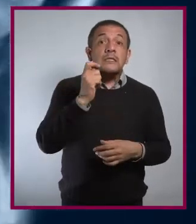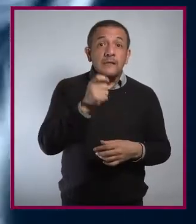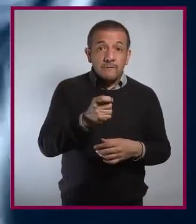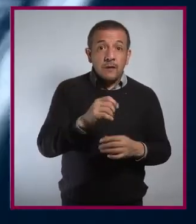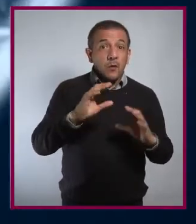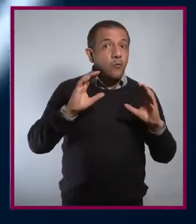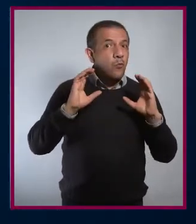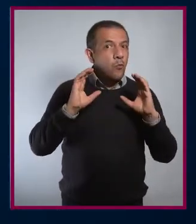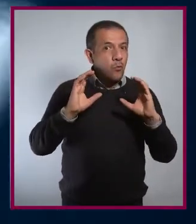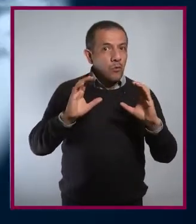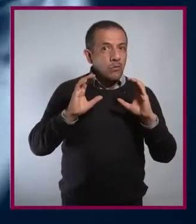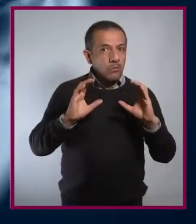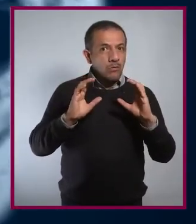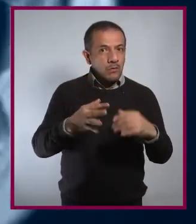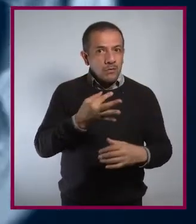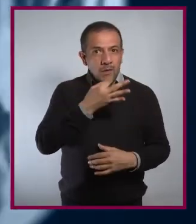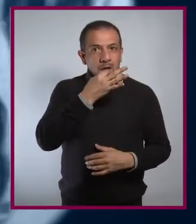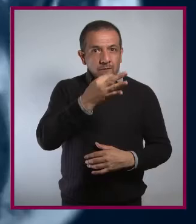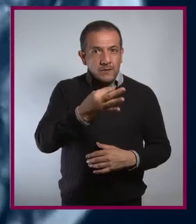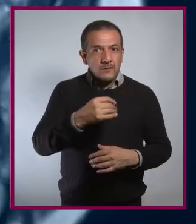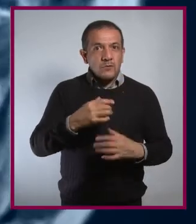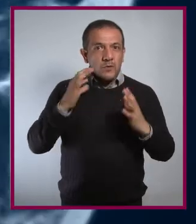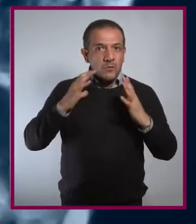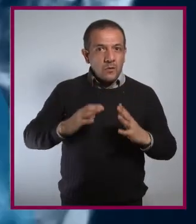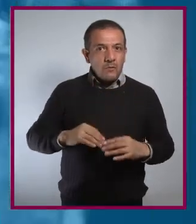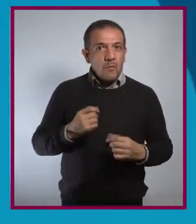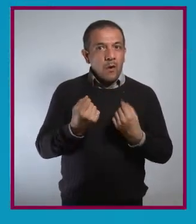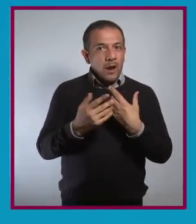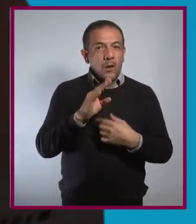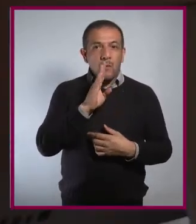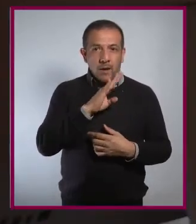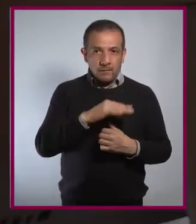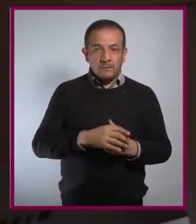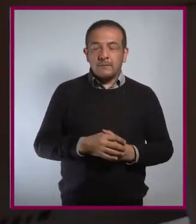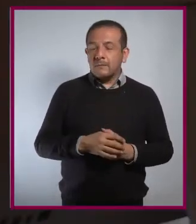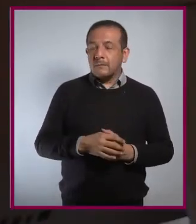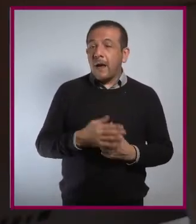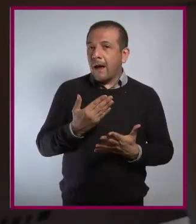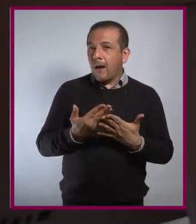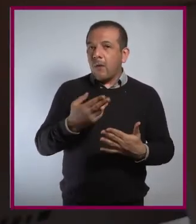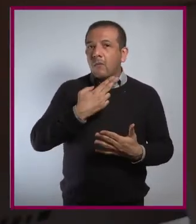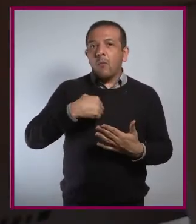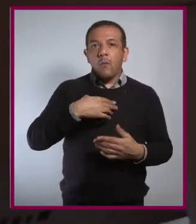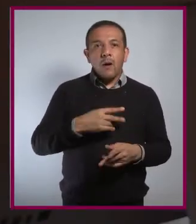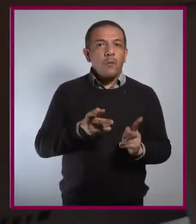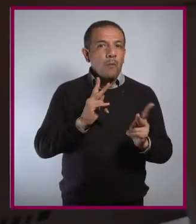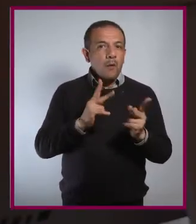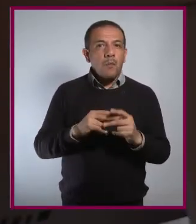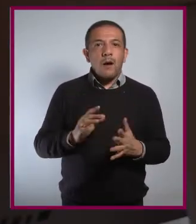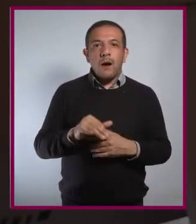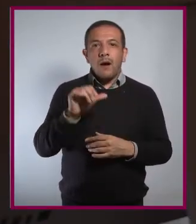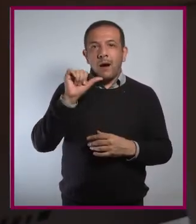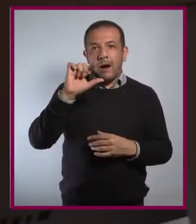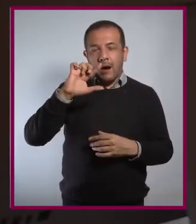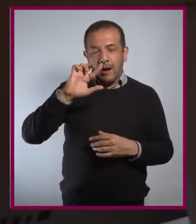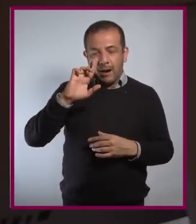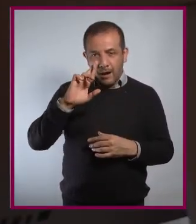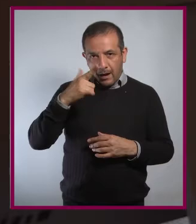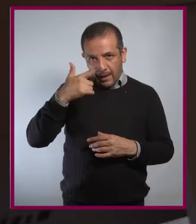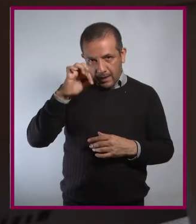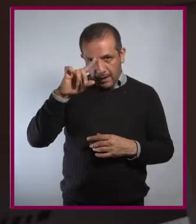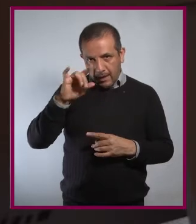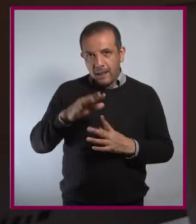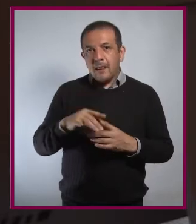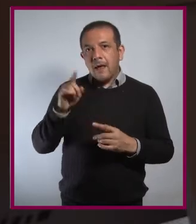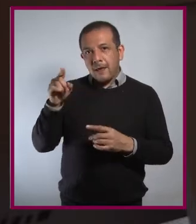que nos dice que algo no está bien. Ahora platicaremos con la doctora Argelia Lara Solares,